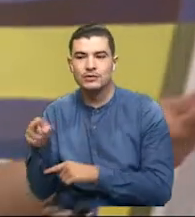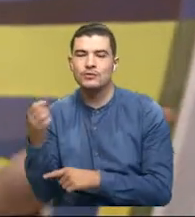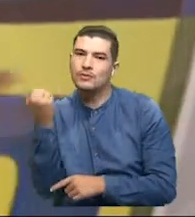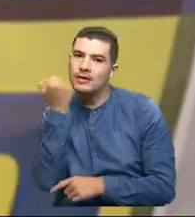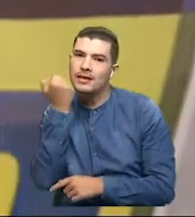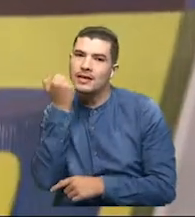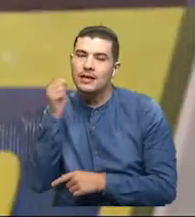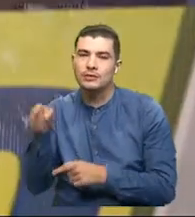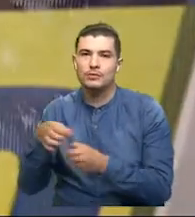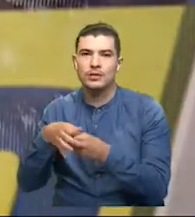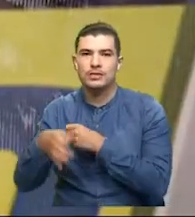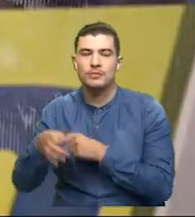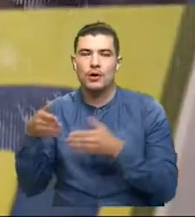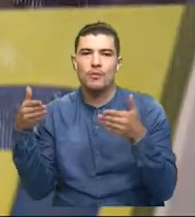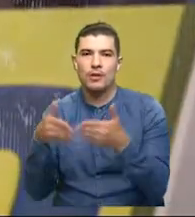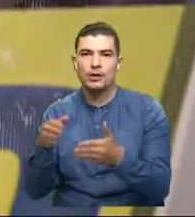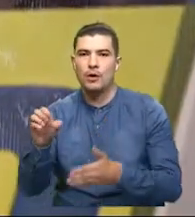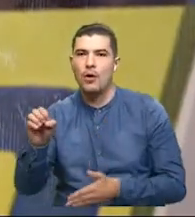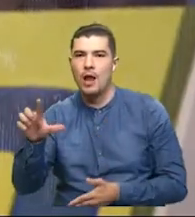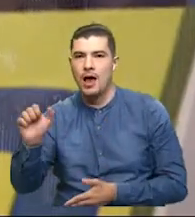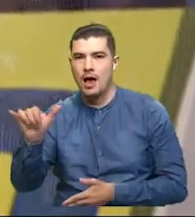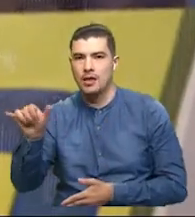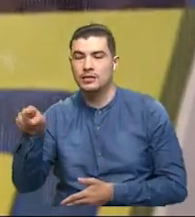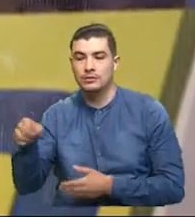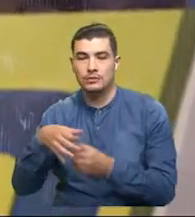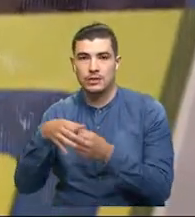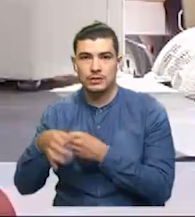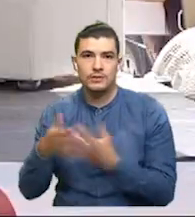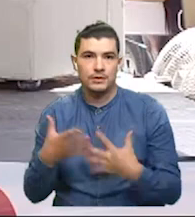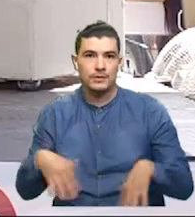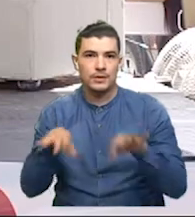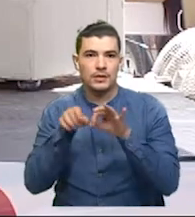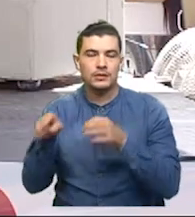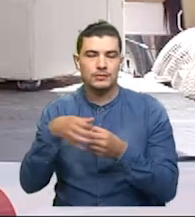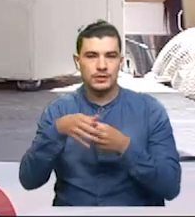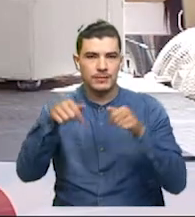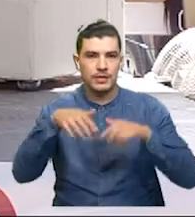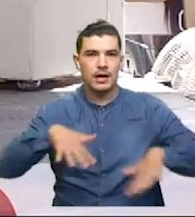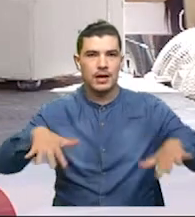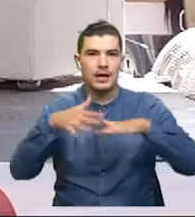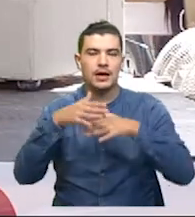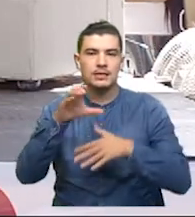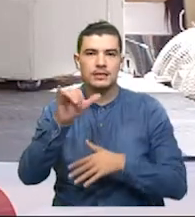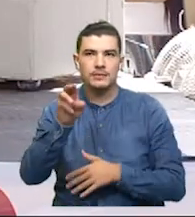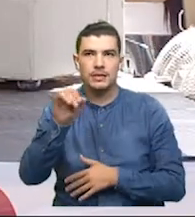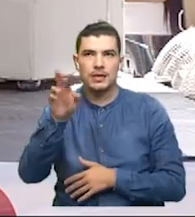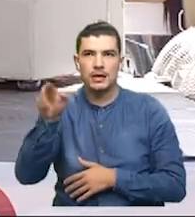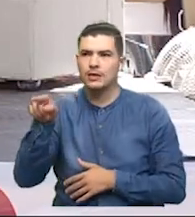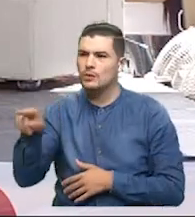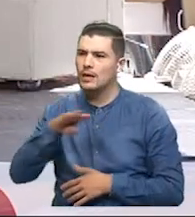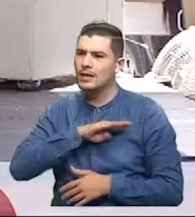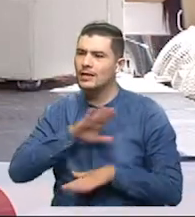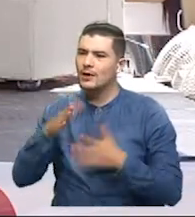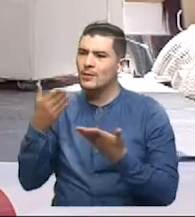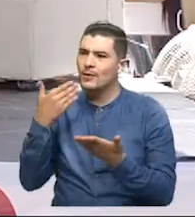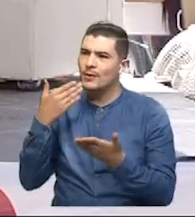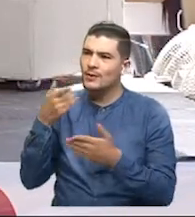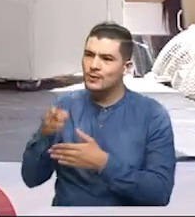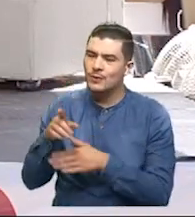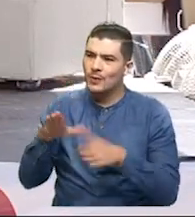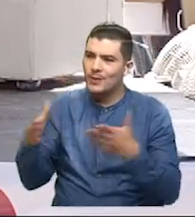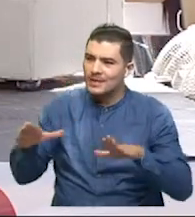el corregimiento de Puerto Laya, municipio importante del municipio de Cimitarra. Señor alcalde, ¿cómo se reciben estos anuncios por parte de la gobernación de